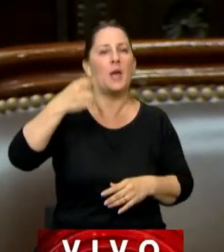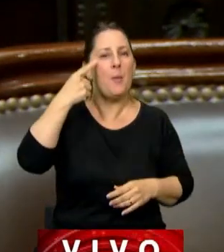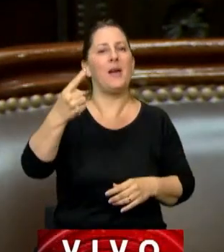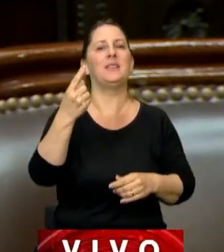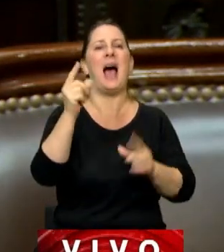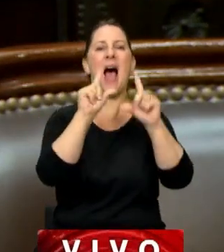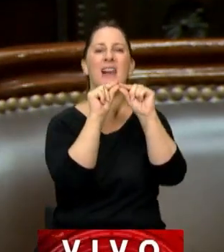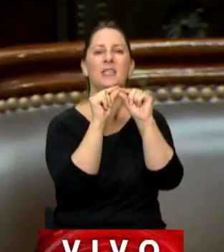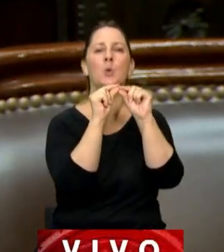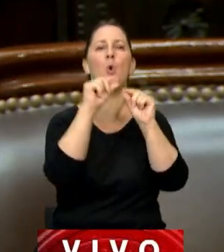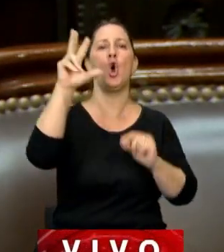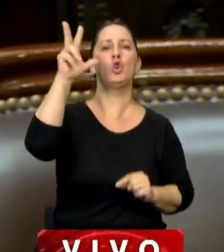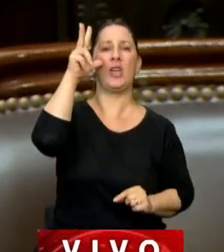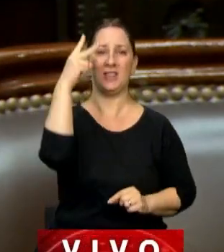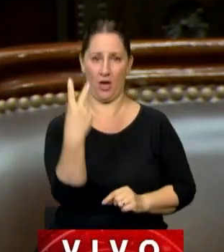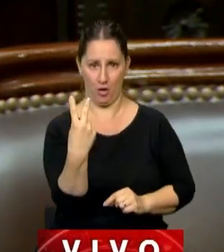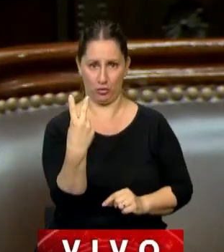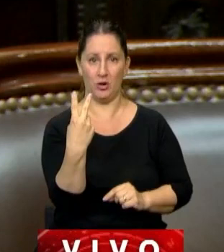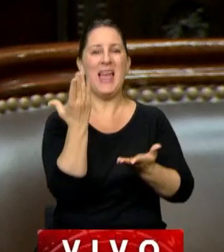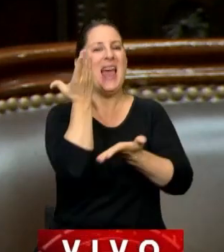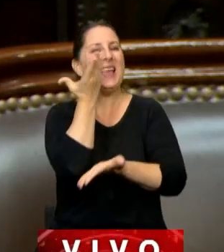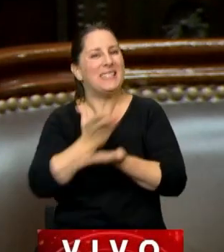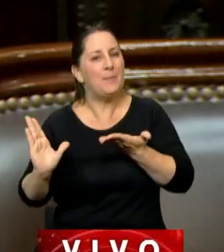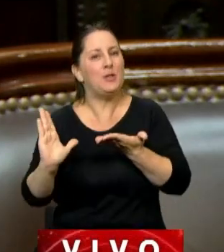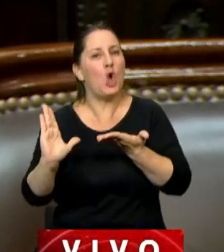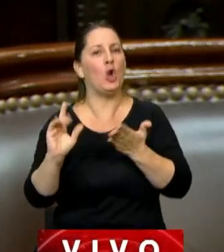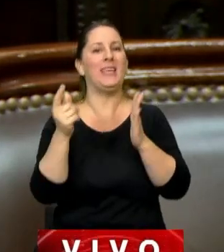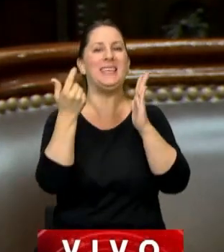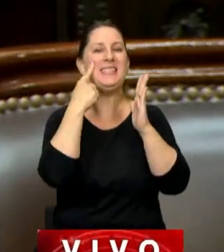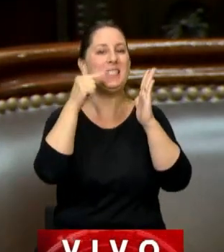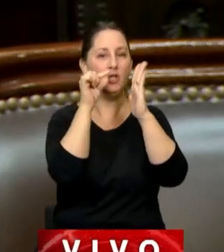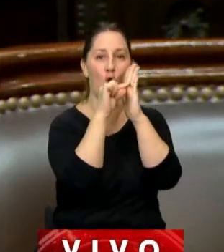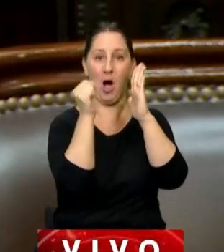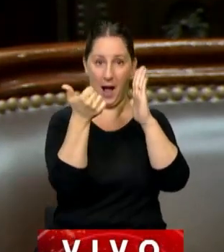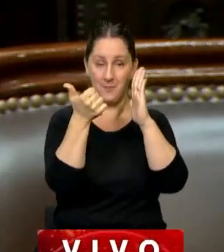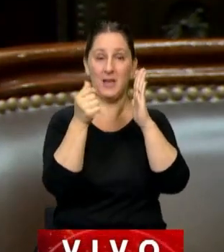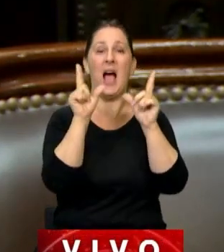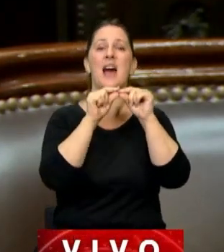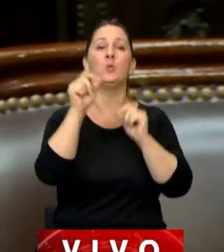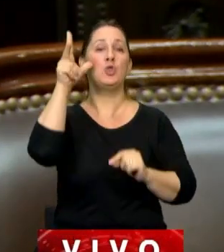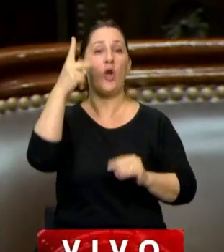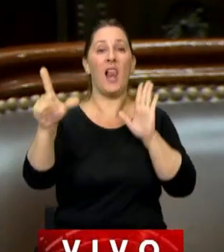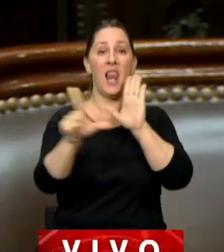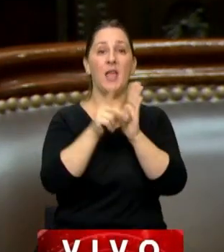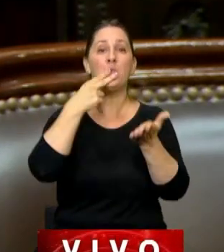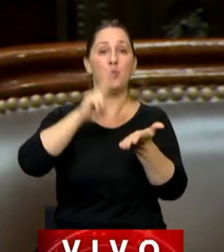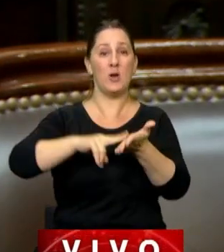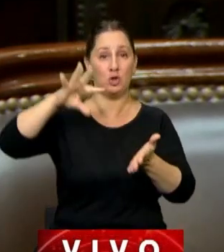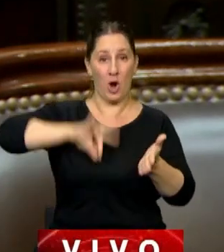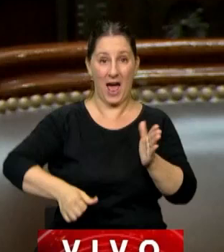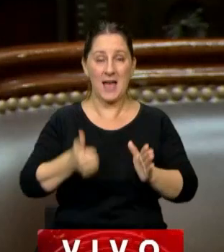artículo 82 a excepción del inciso A. El artículo 82 de la Ley del Impuesto a las Ganancias